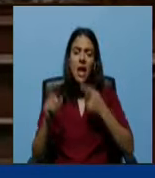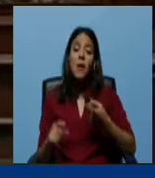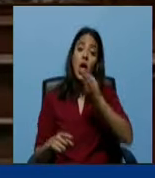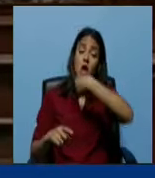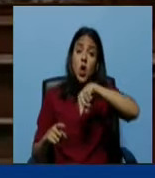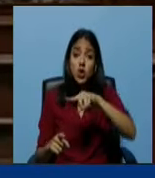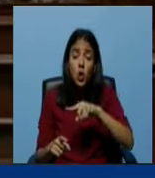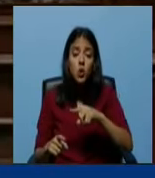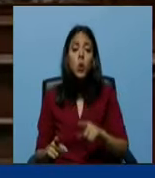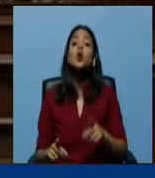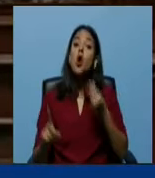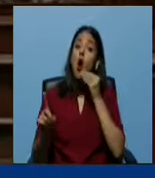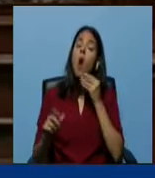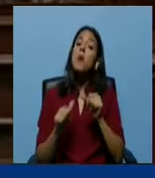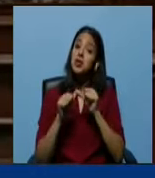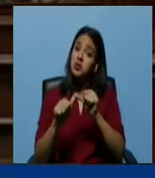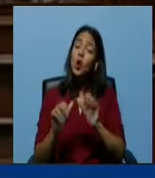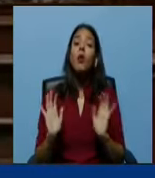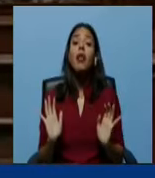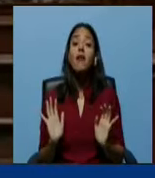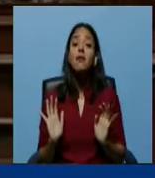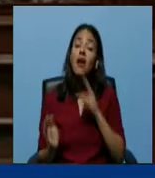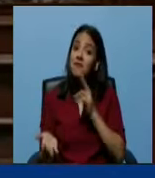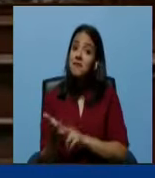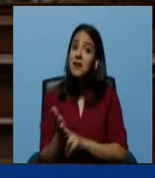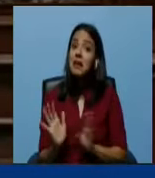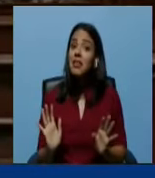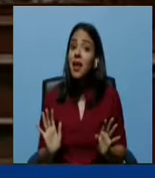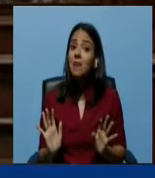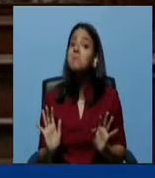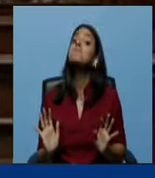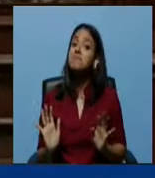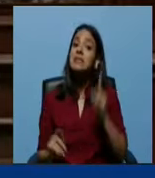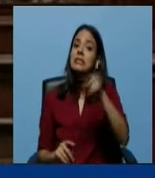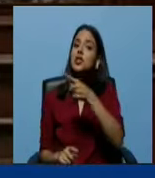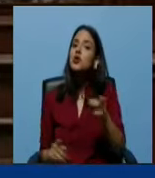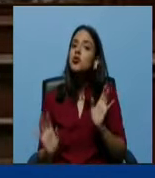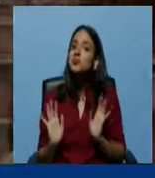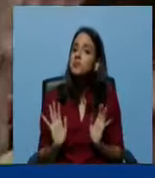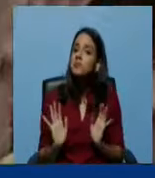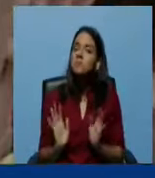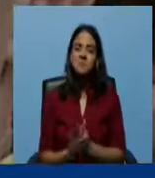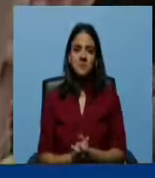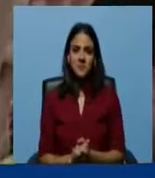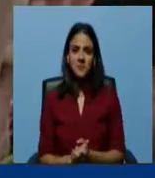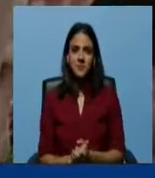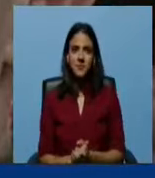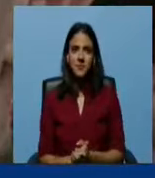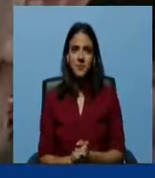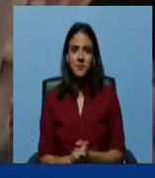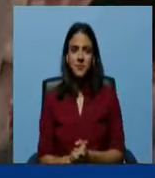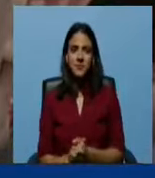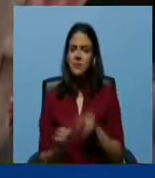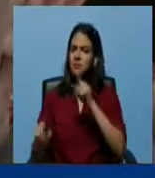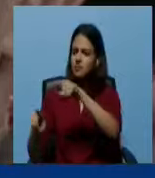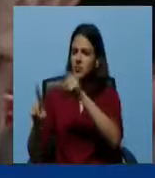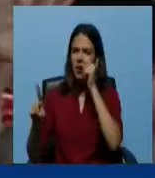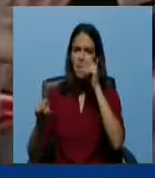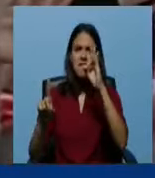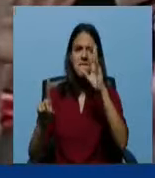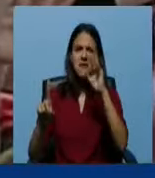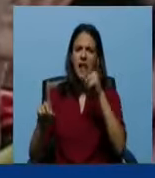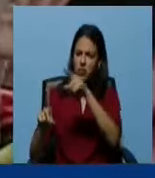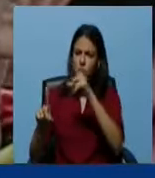todavía. Ah, Freddy, ¿sí o no? ¿No dormiste ayer? Tienes que dar sueño, Freddy.